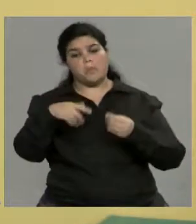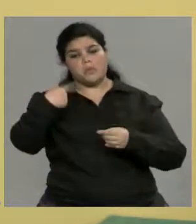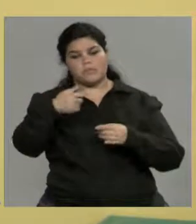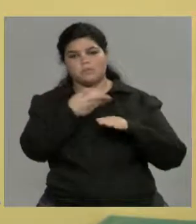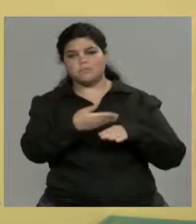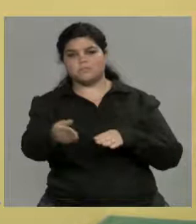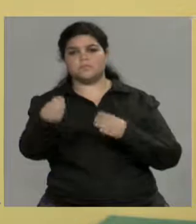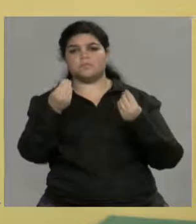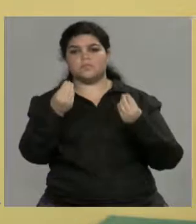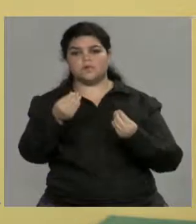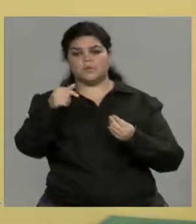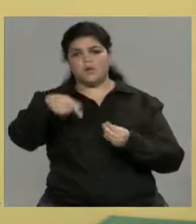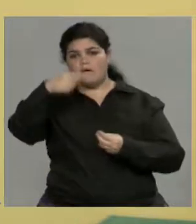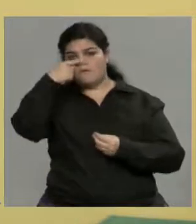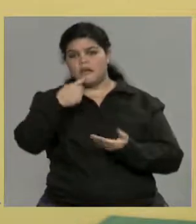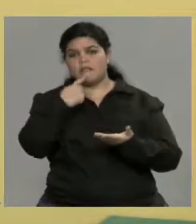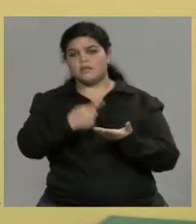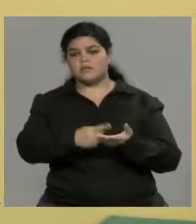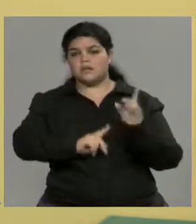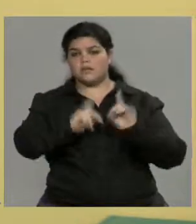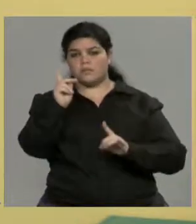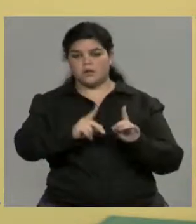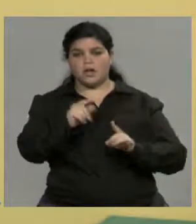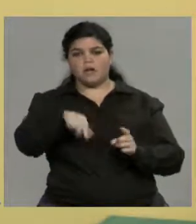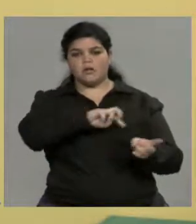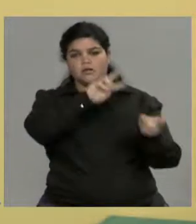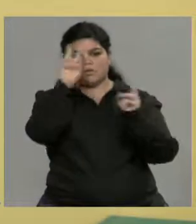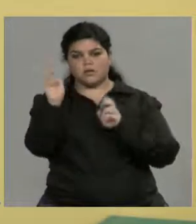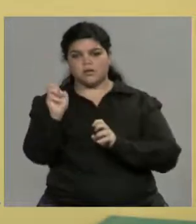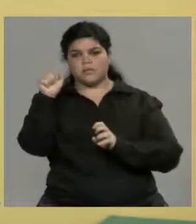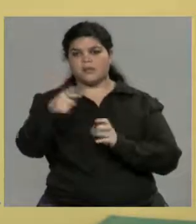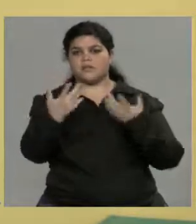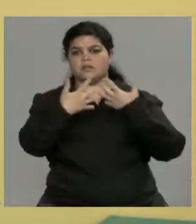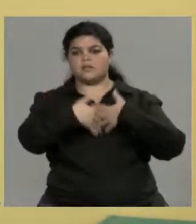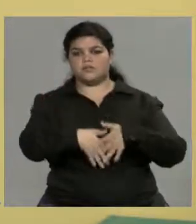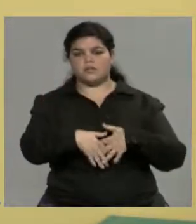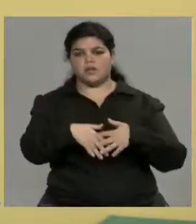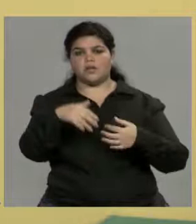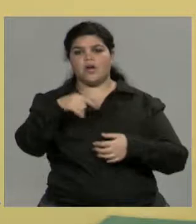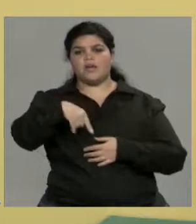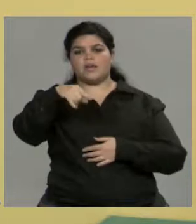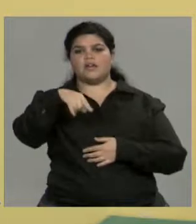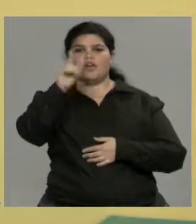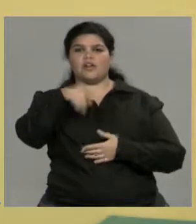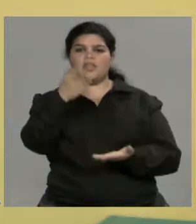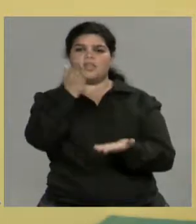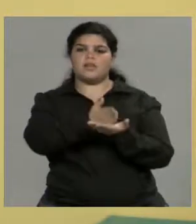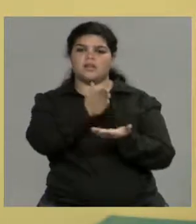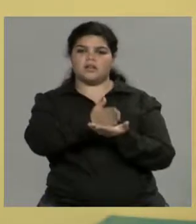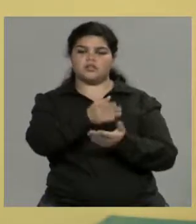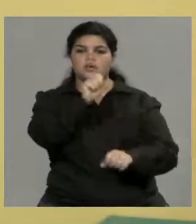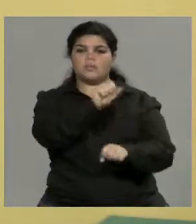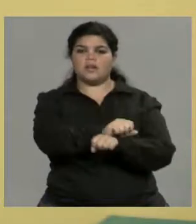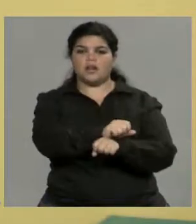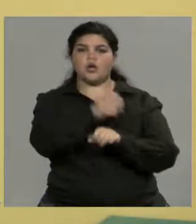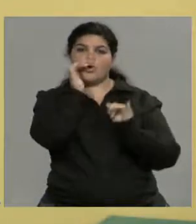finalmente qué es lo que deciden. Vamos ahora a pasar a un tema que tiene que ver con las jornadas de derecho penal juvenil que se